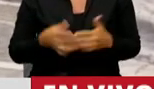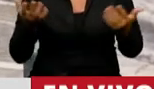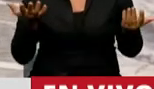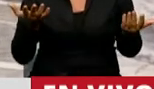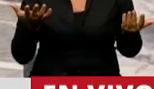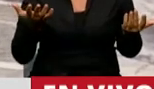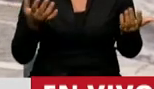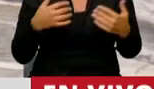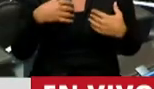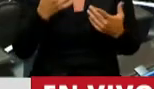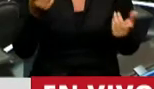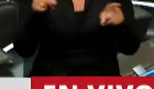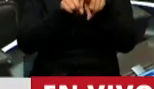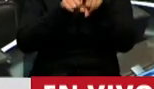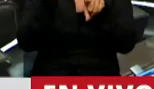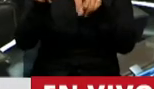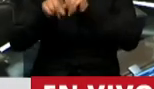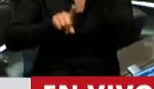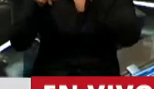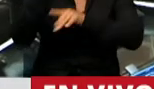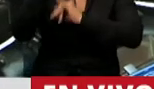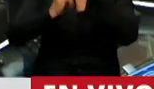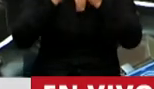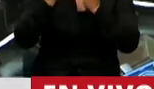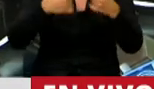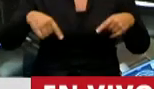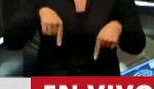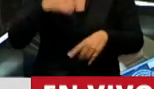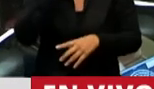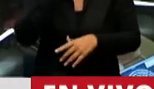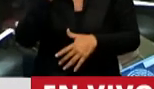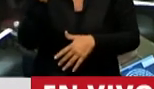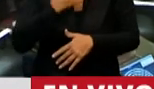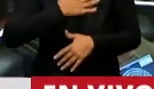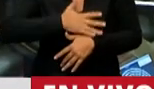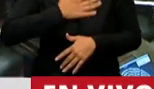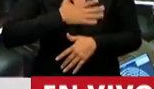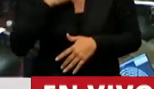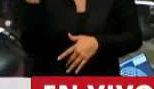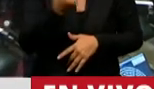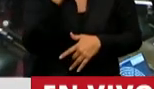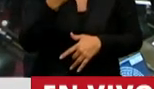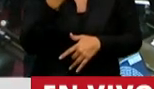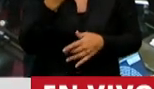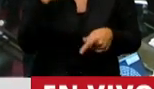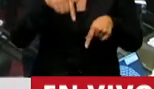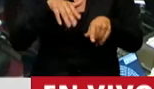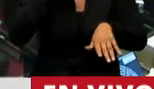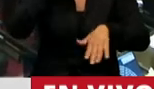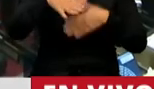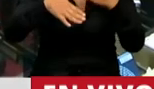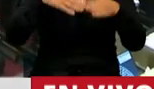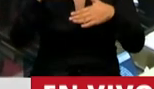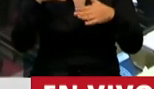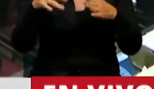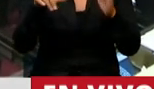indudablemente no podría menos que coincidir con algunas de las cosas que se han dicho de que es un día de celebración, que podamos estar dando paso a la sanción